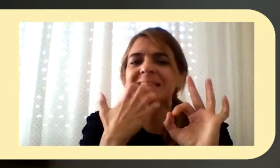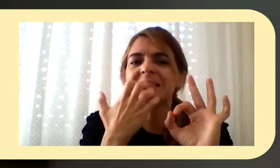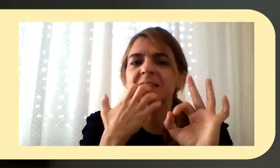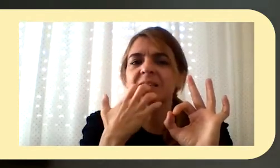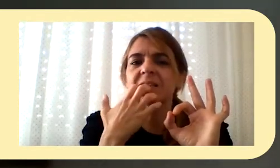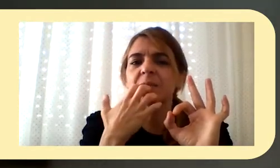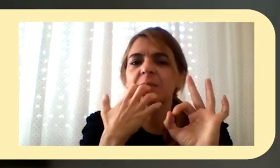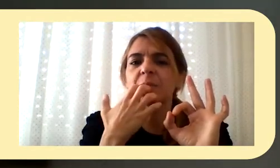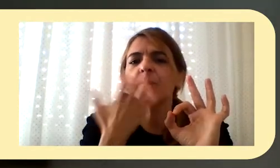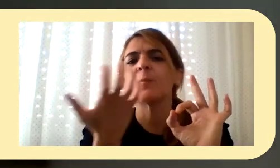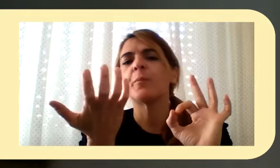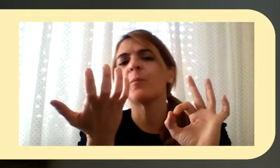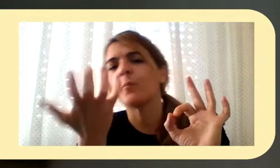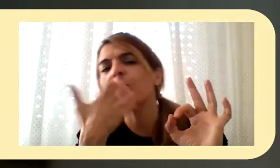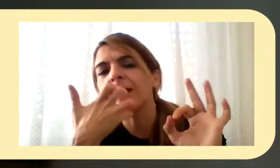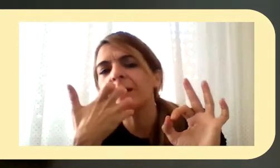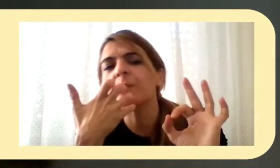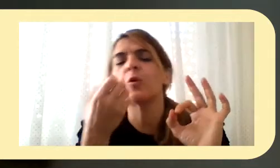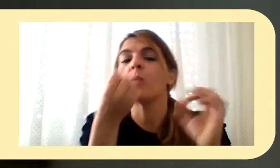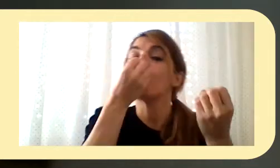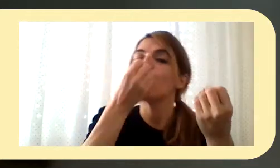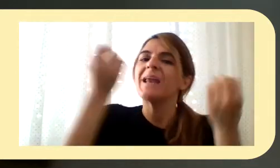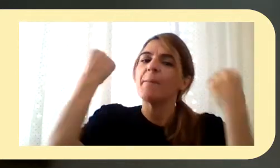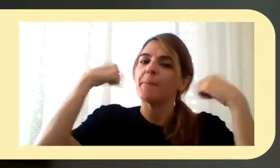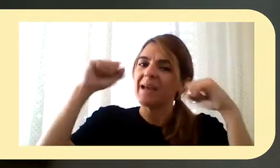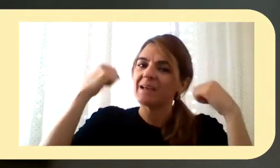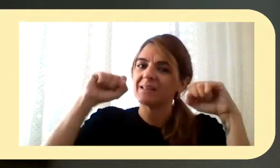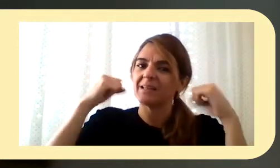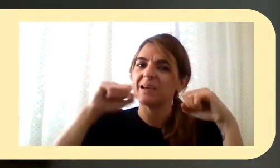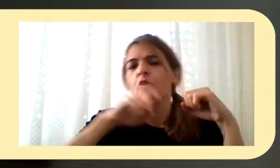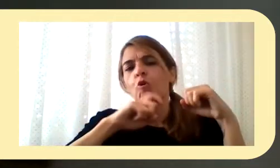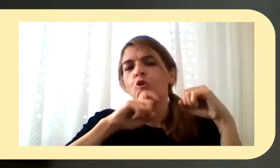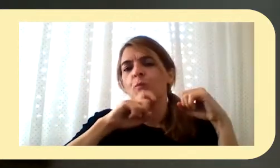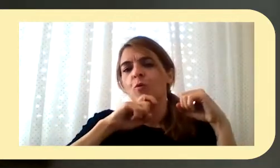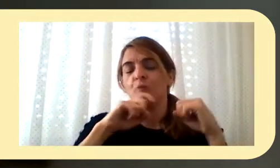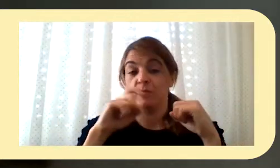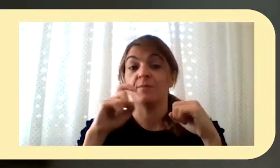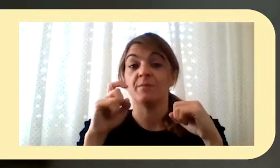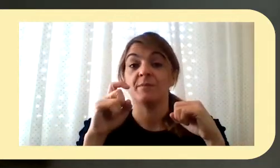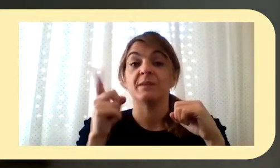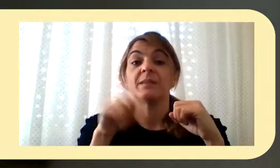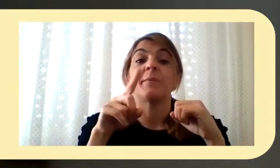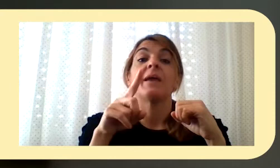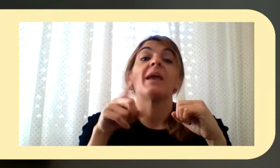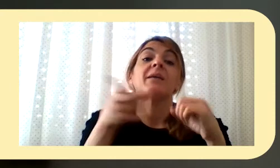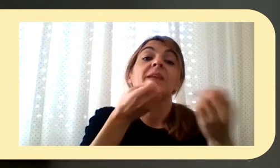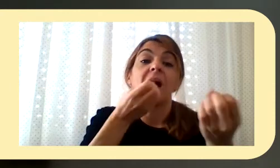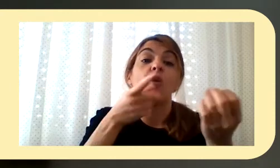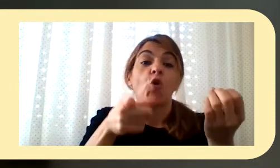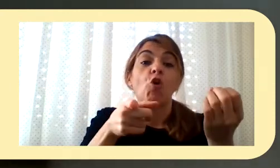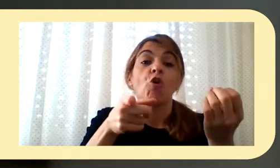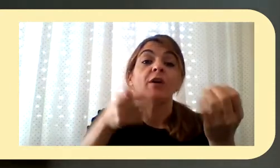cómo tener una buena práctica, ¿no? Tenemos también un decálogo que con ayuda